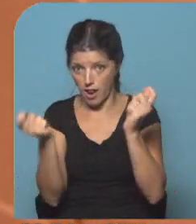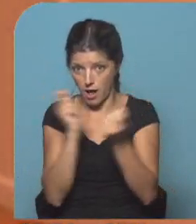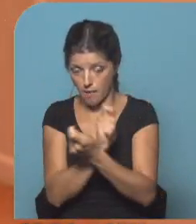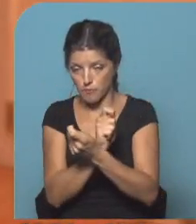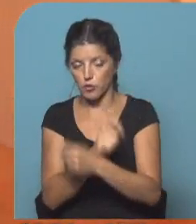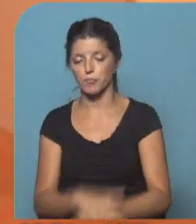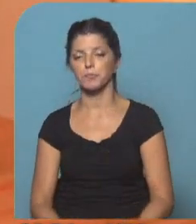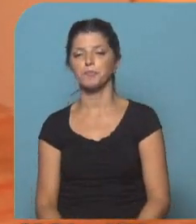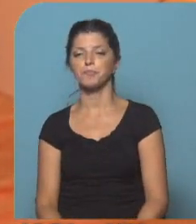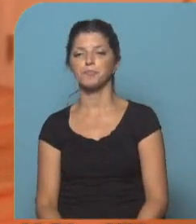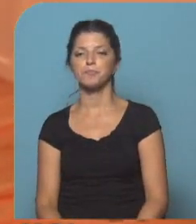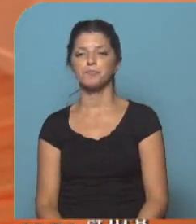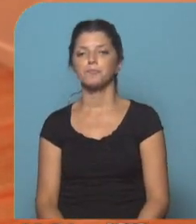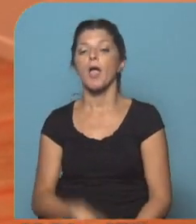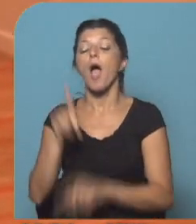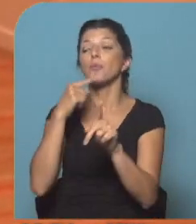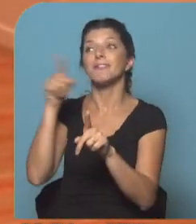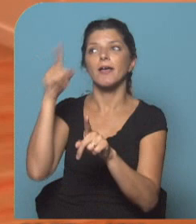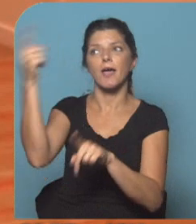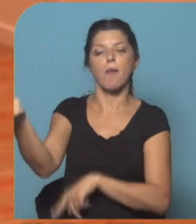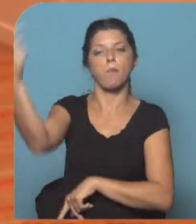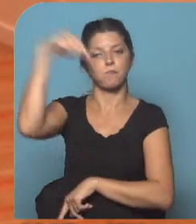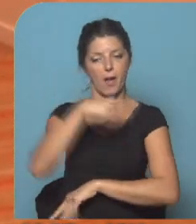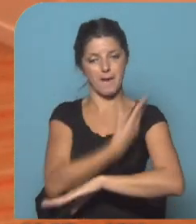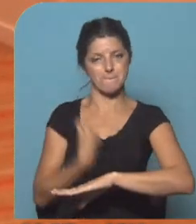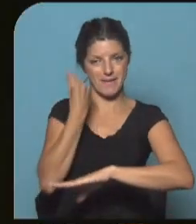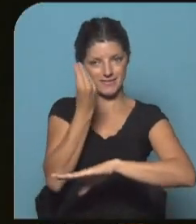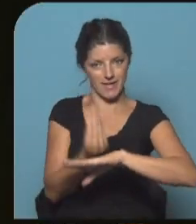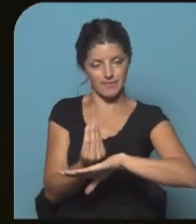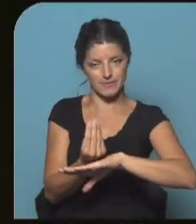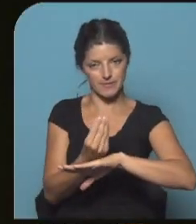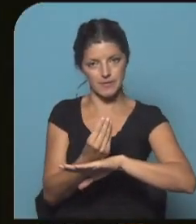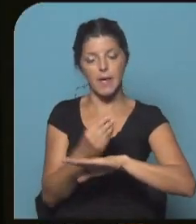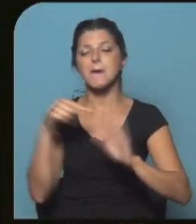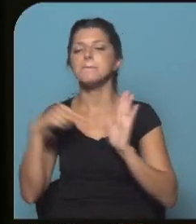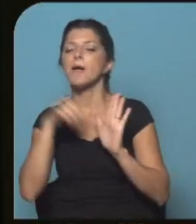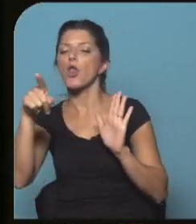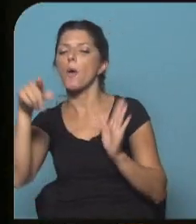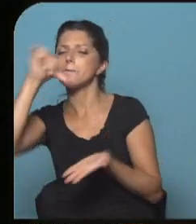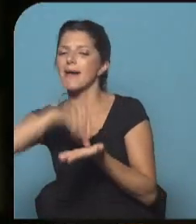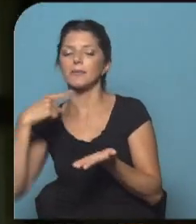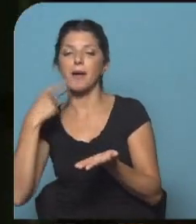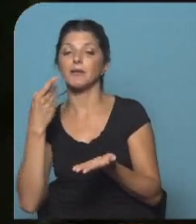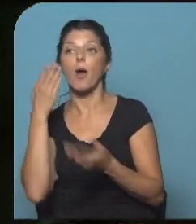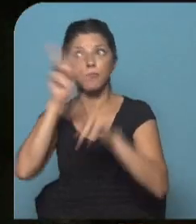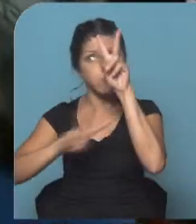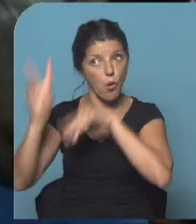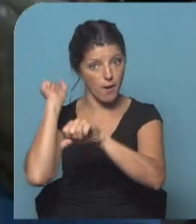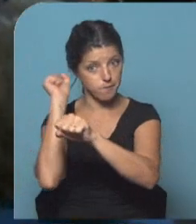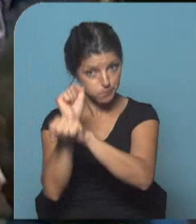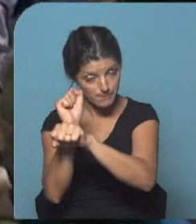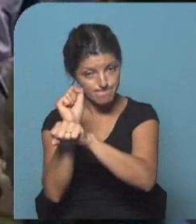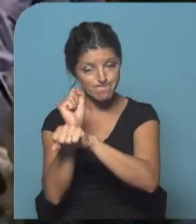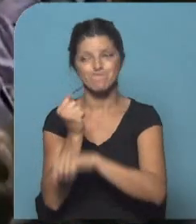condiciones de recuperar su cargo como presidente de la Generalitat, a pesar de que en España pesa sobre él un pedido de detención, Puigdemont,